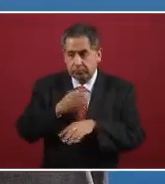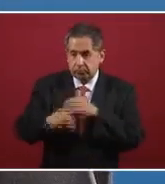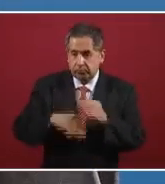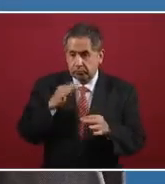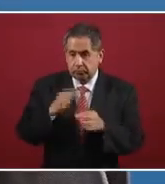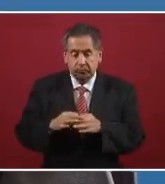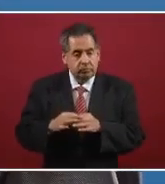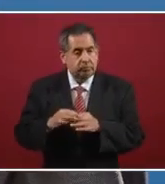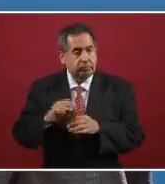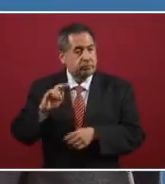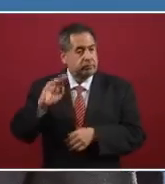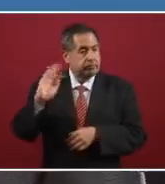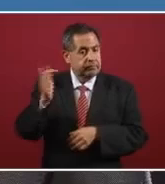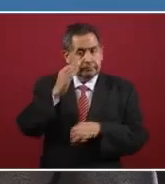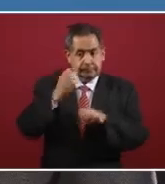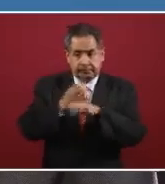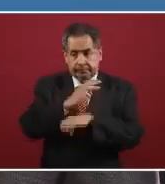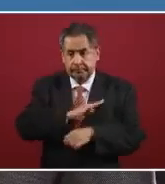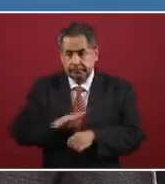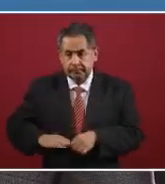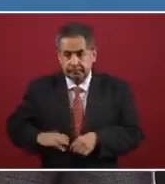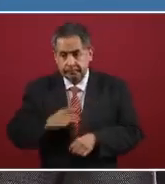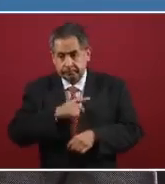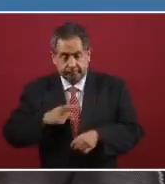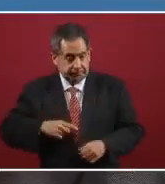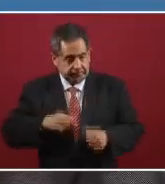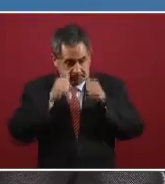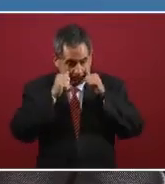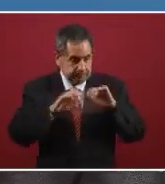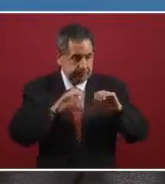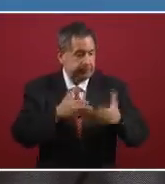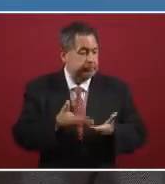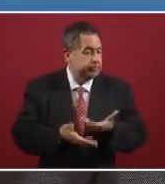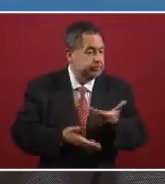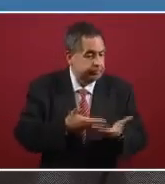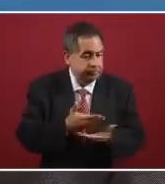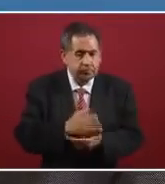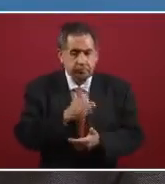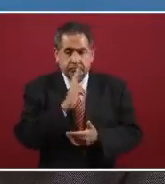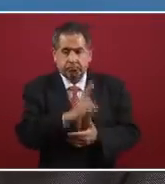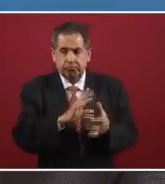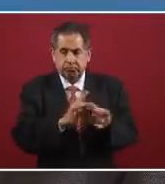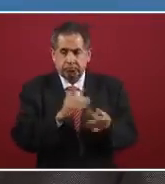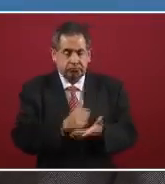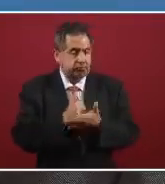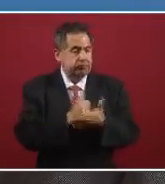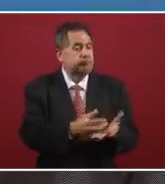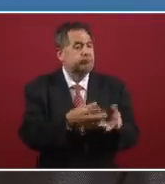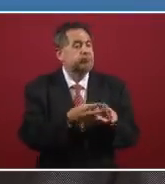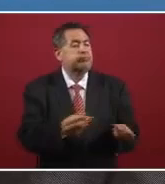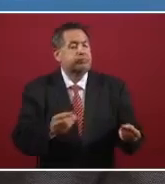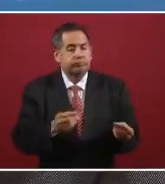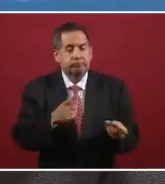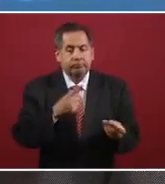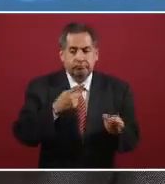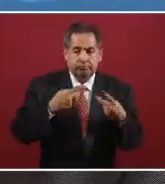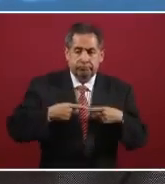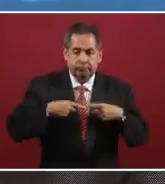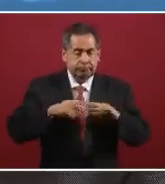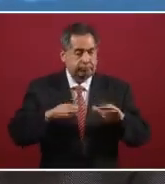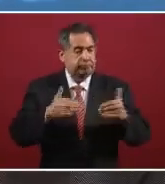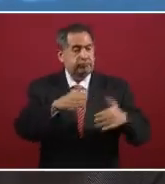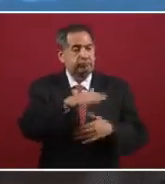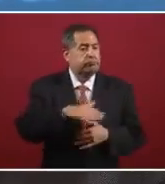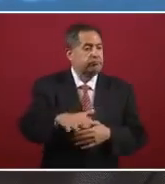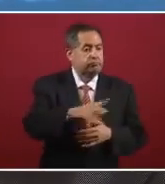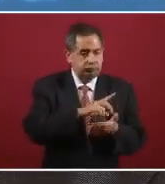tres órdenes, a poner en práctica servicios resolutivos, porque los derechos son de los ciudadanos